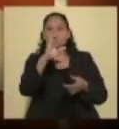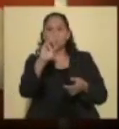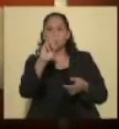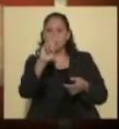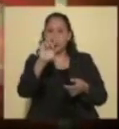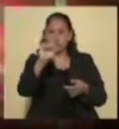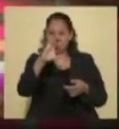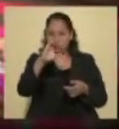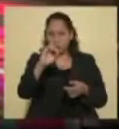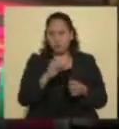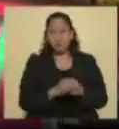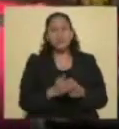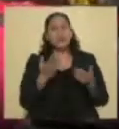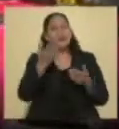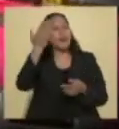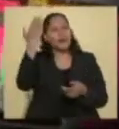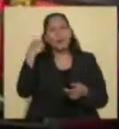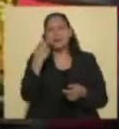pues anteriormente era